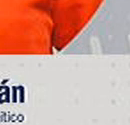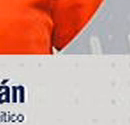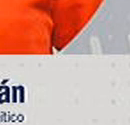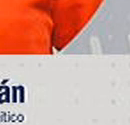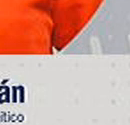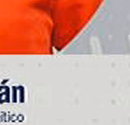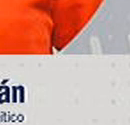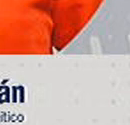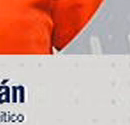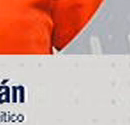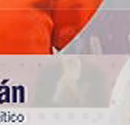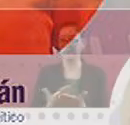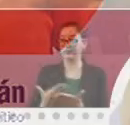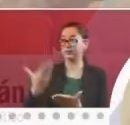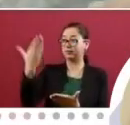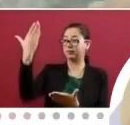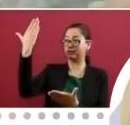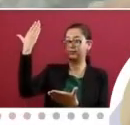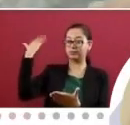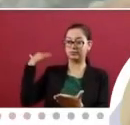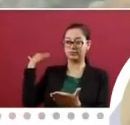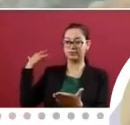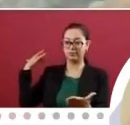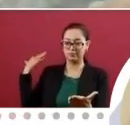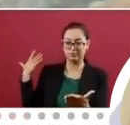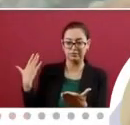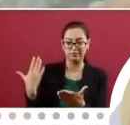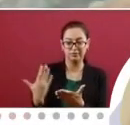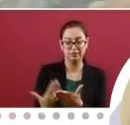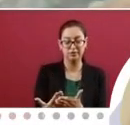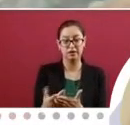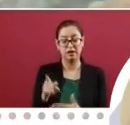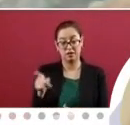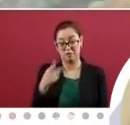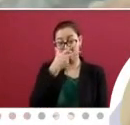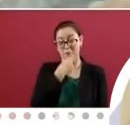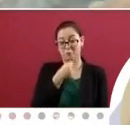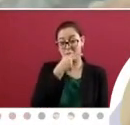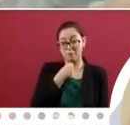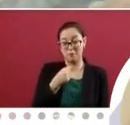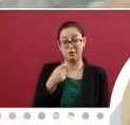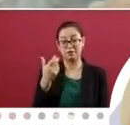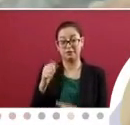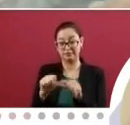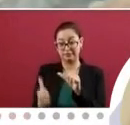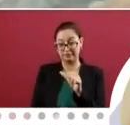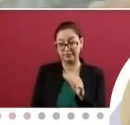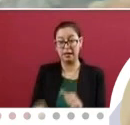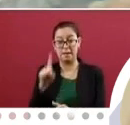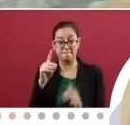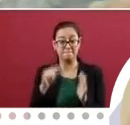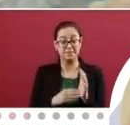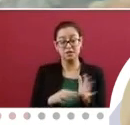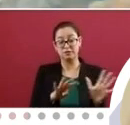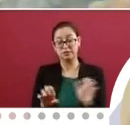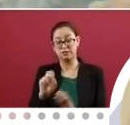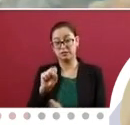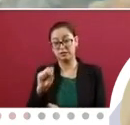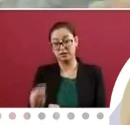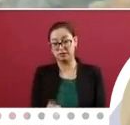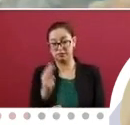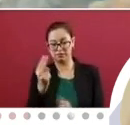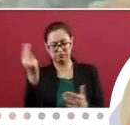no hubo respuesta. Lo que nos dicen es que en ese momento no darán entrevistas y ellos son los encargados justamente de las licitaciones.